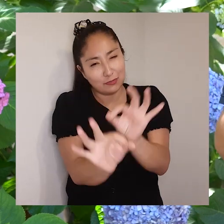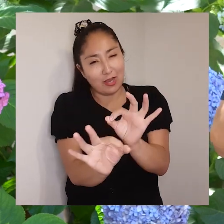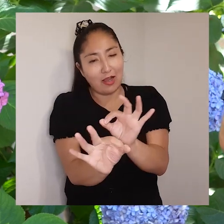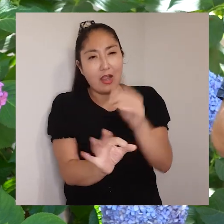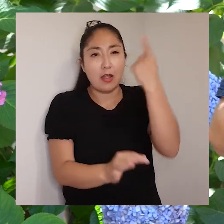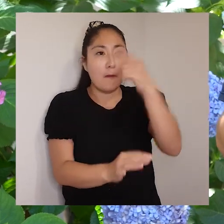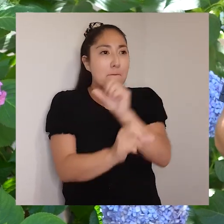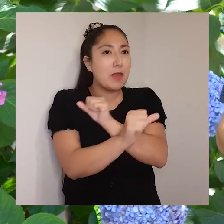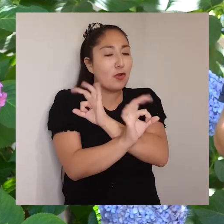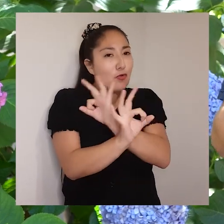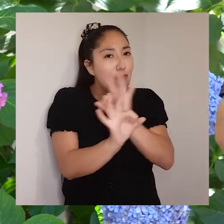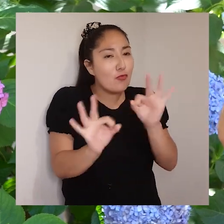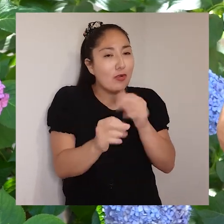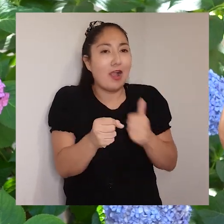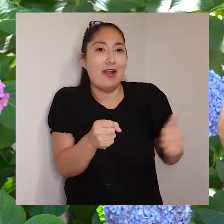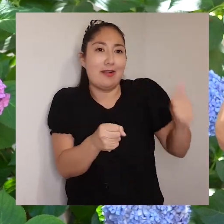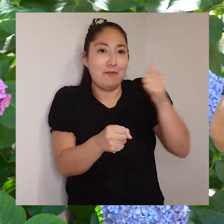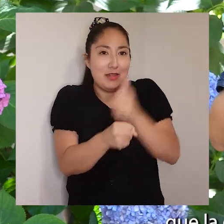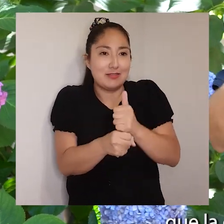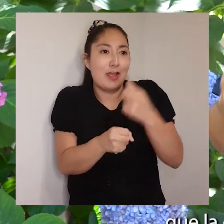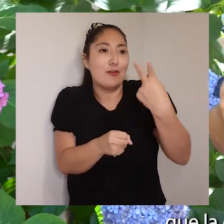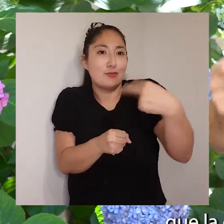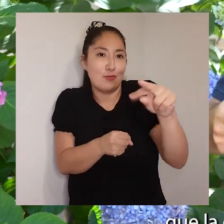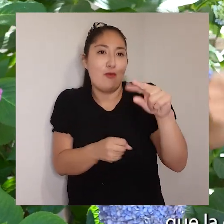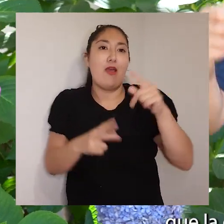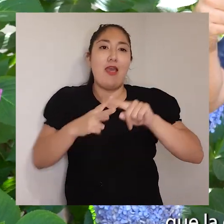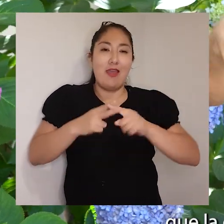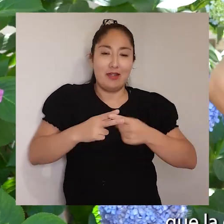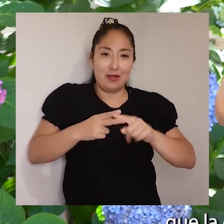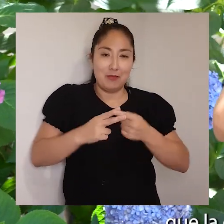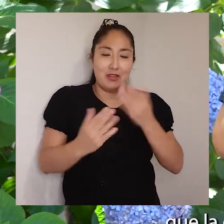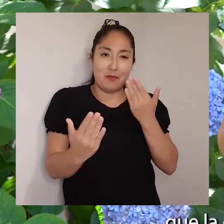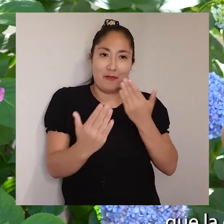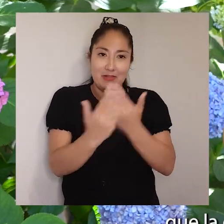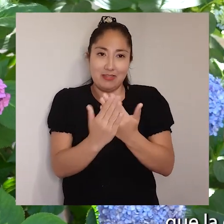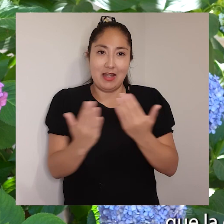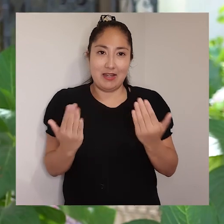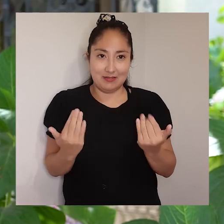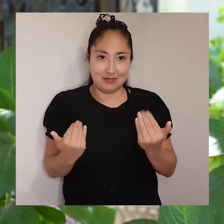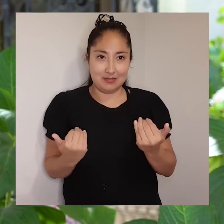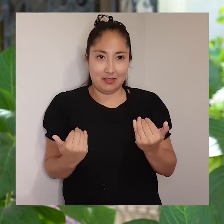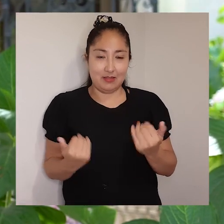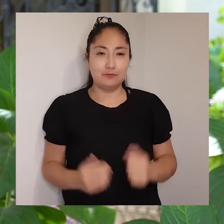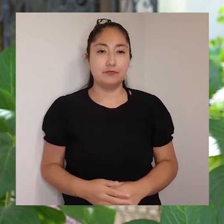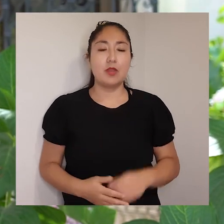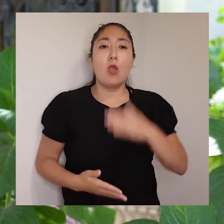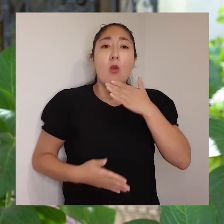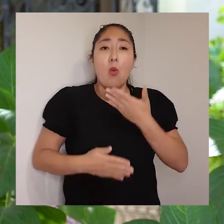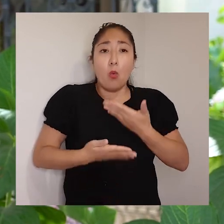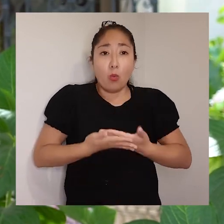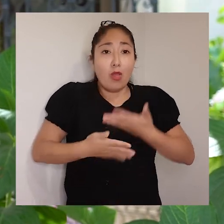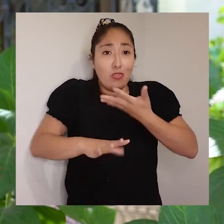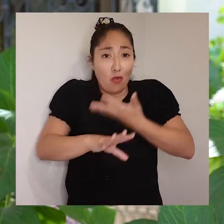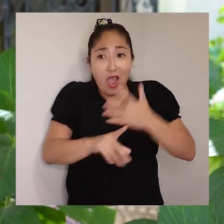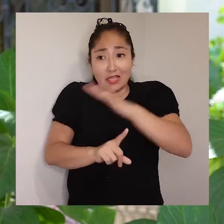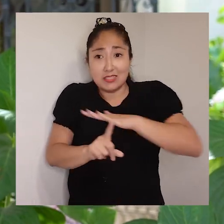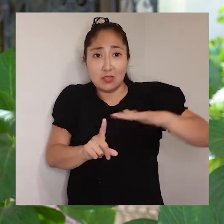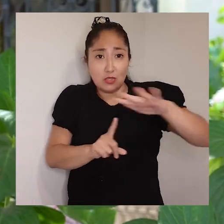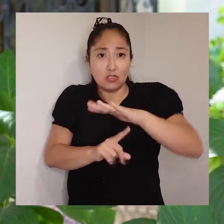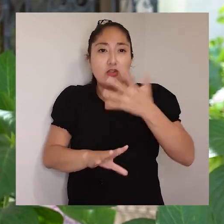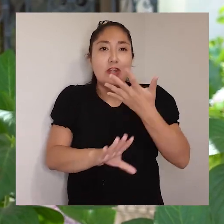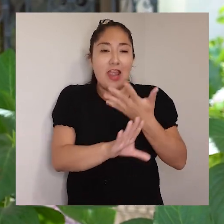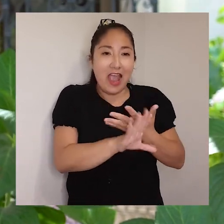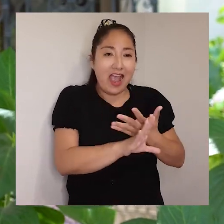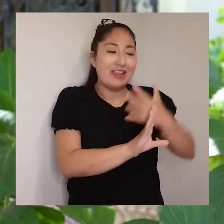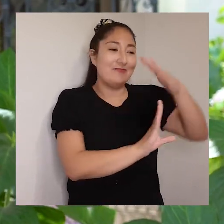embargo, nunca reemplazar las propias herramientas que la comunidad tiene para afrontar sus necesidades. Cuando ocurren conflictos, existe un